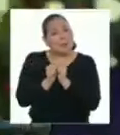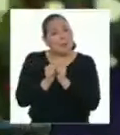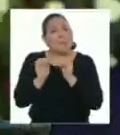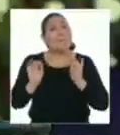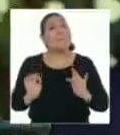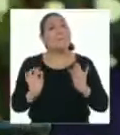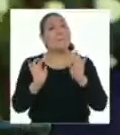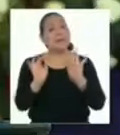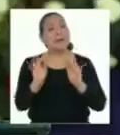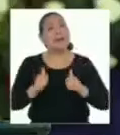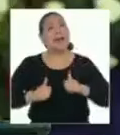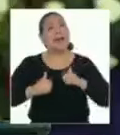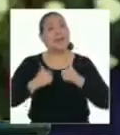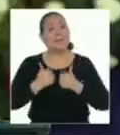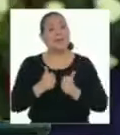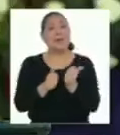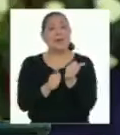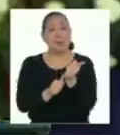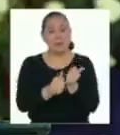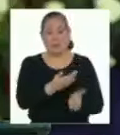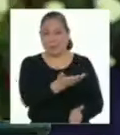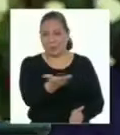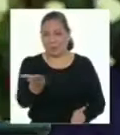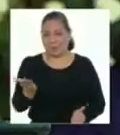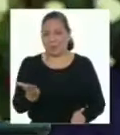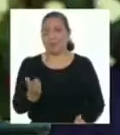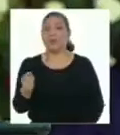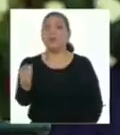un milagro para la vida de nuestros hermanos.